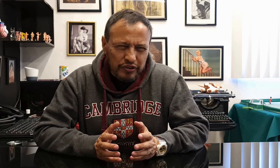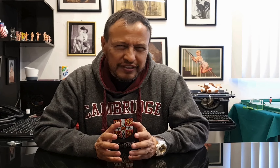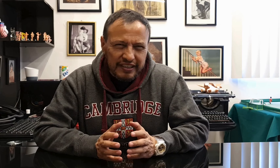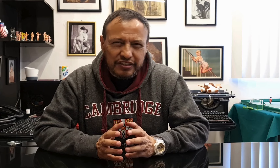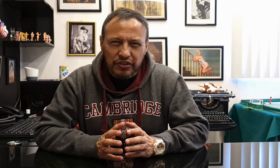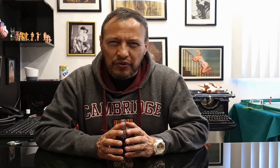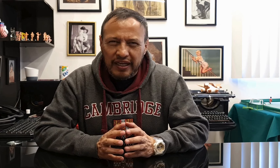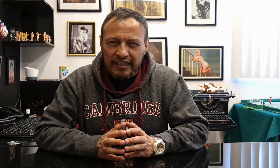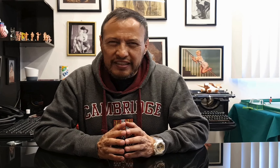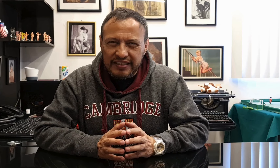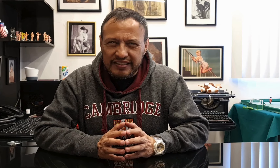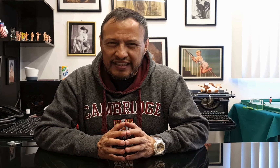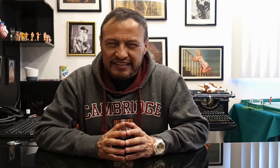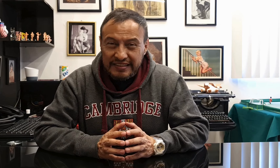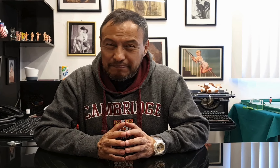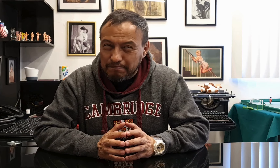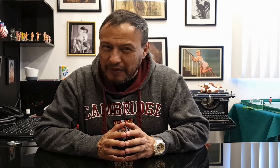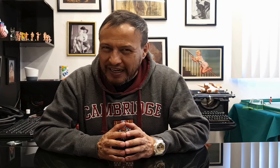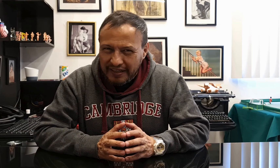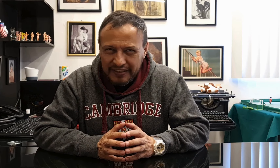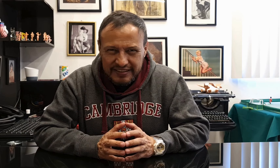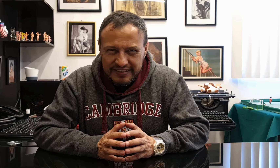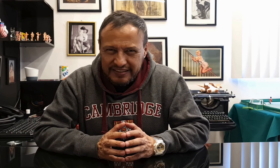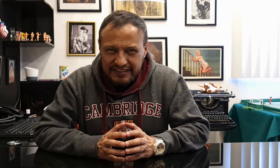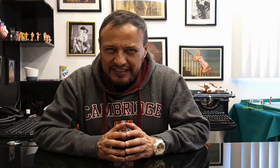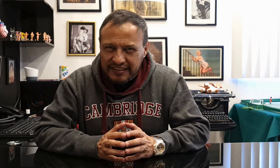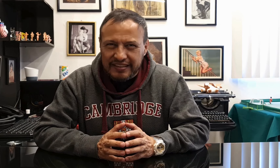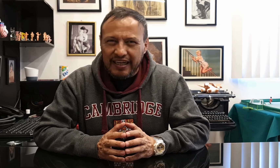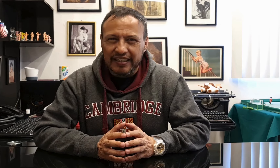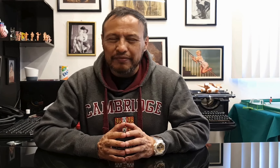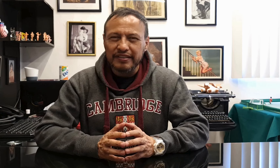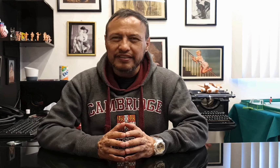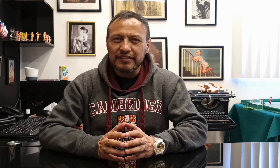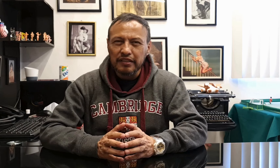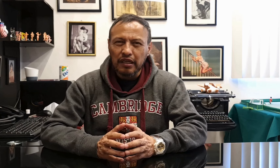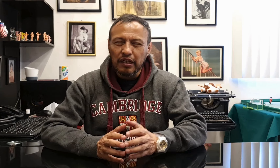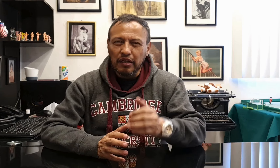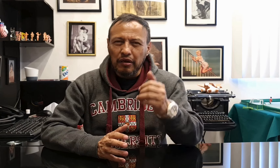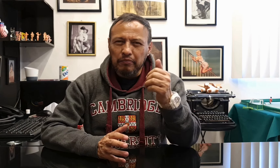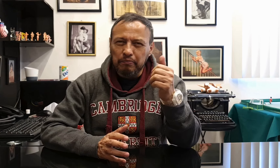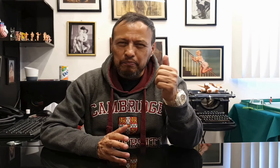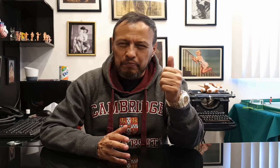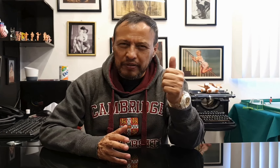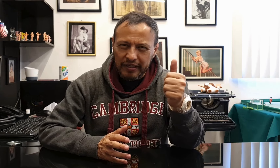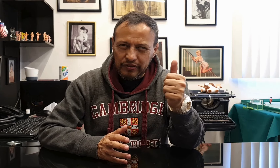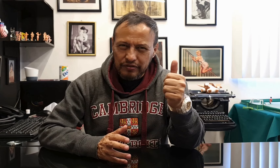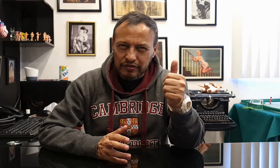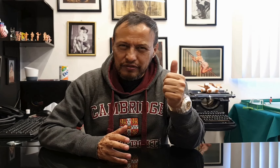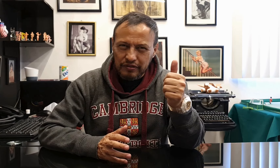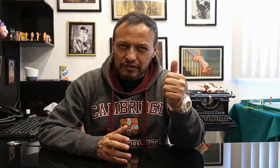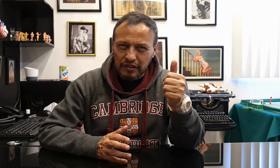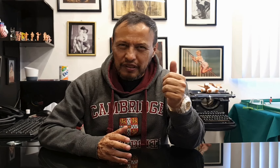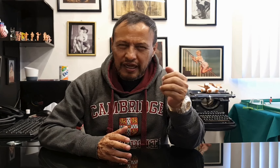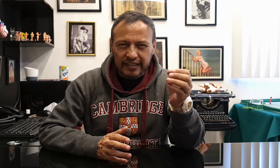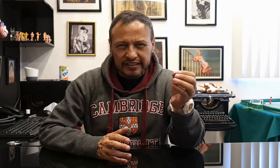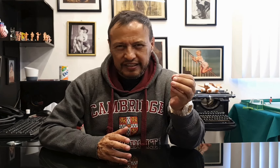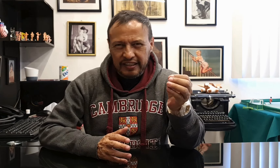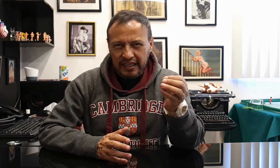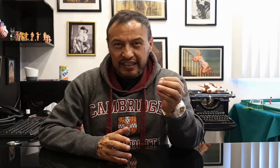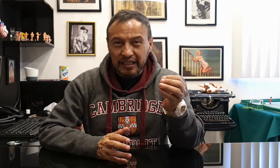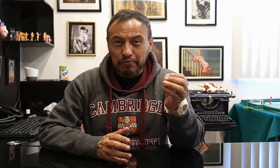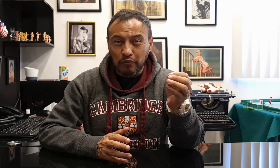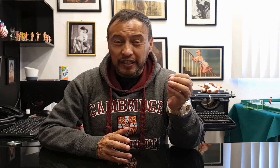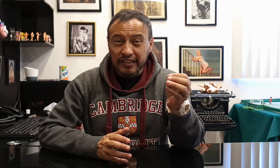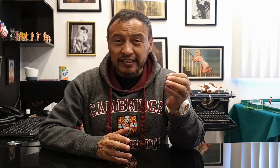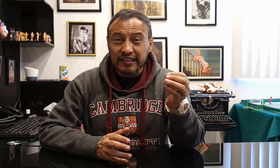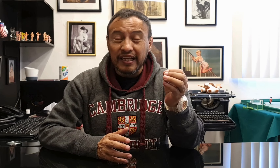¿Cómo diseccionar estas palabras tan terribles? Primero, hay que